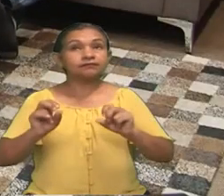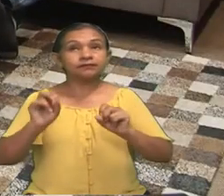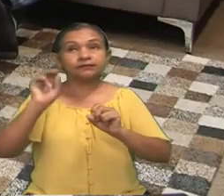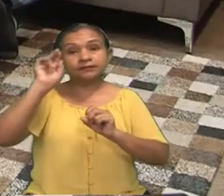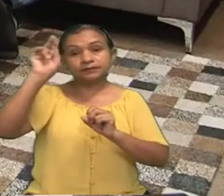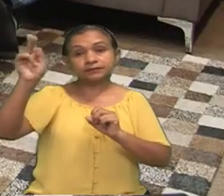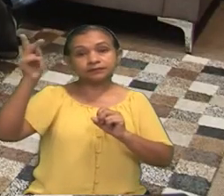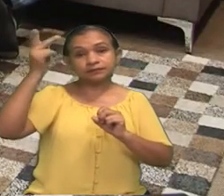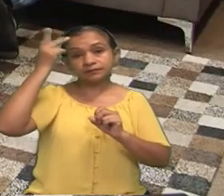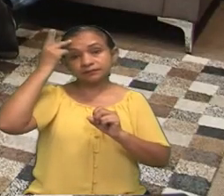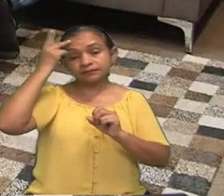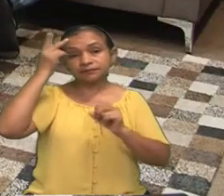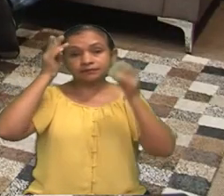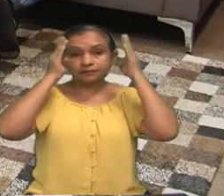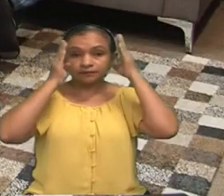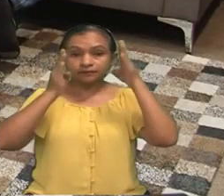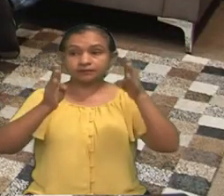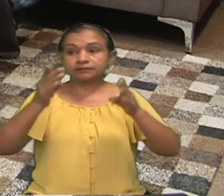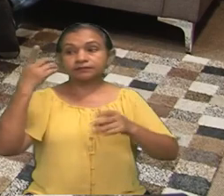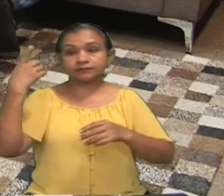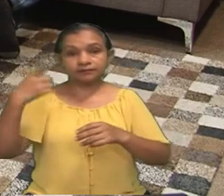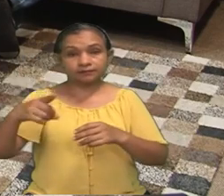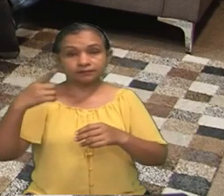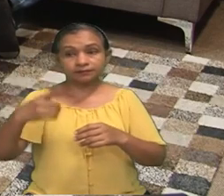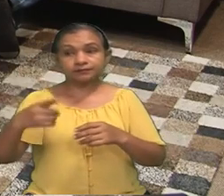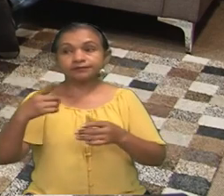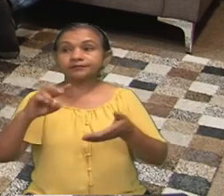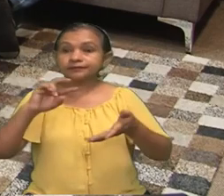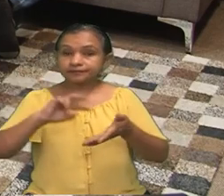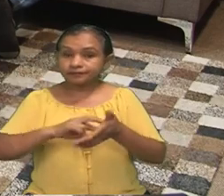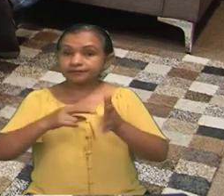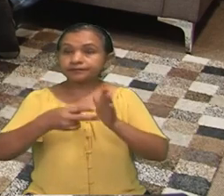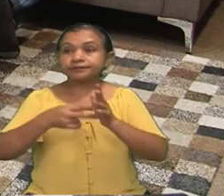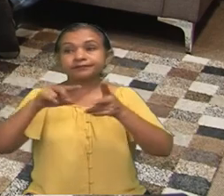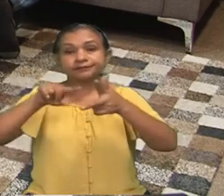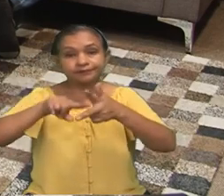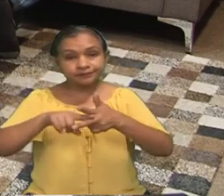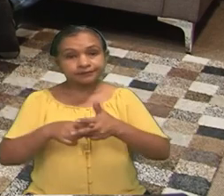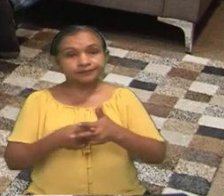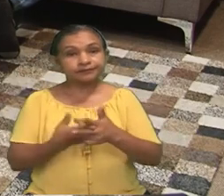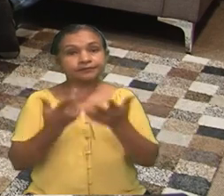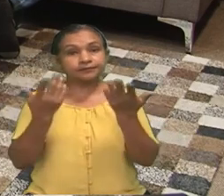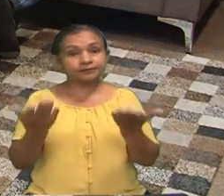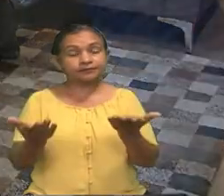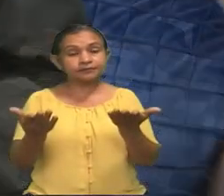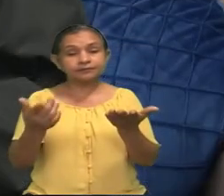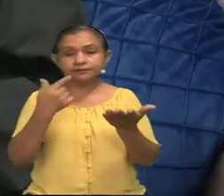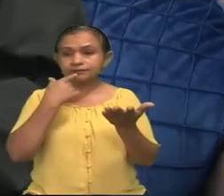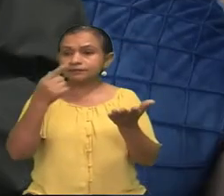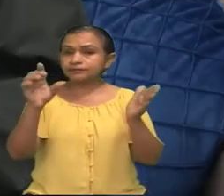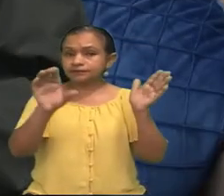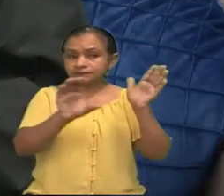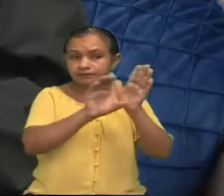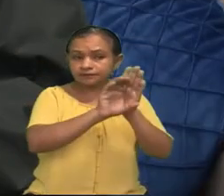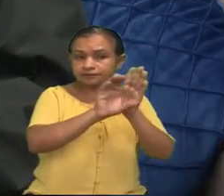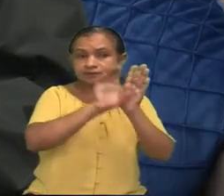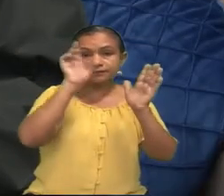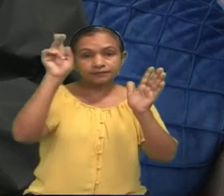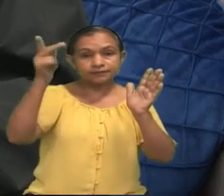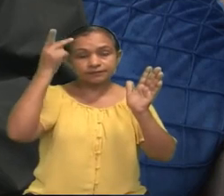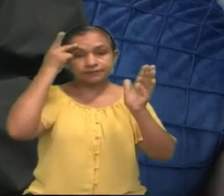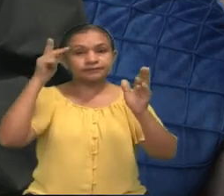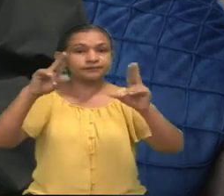tiene enfoque de derechos es aquella que parte de lo que señala la Constitución Política de la